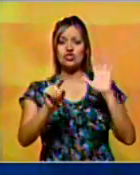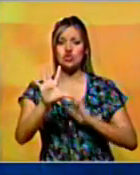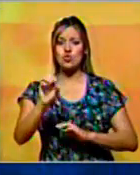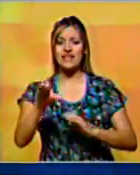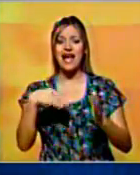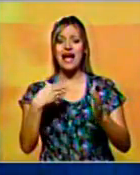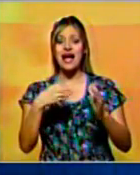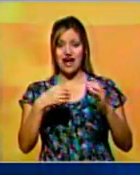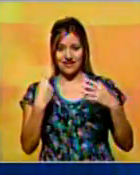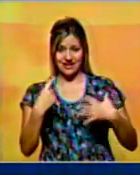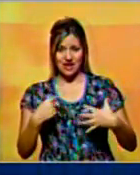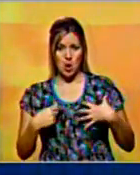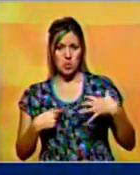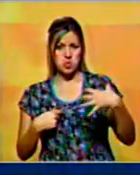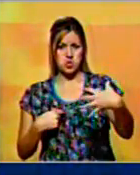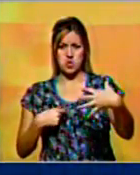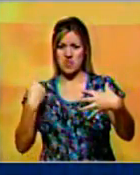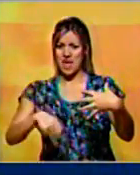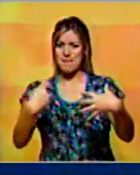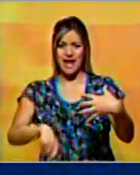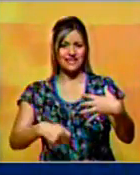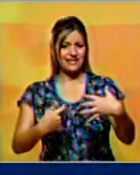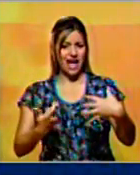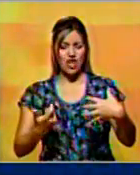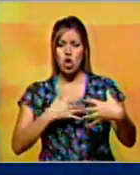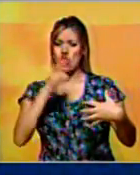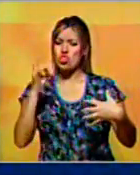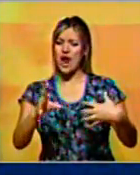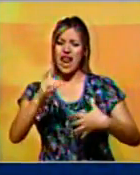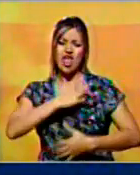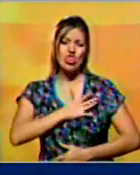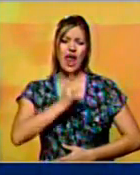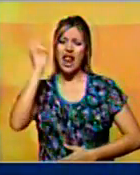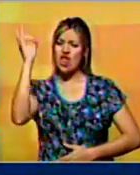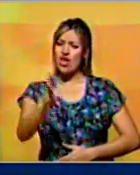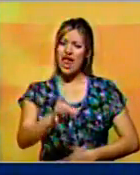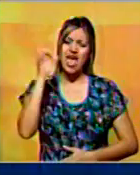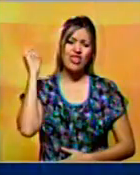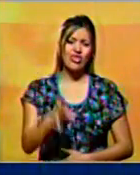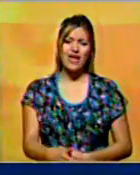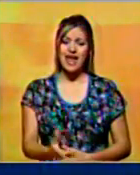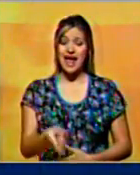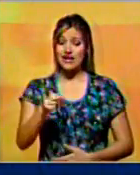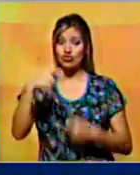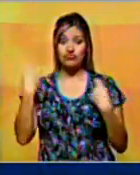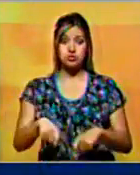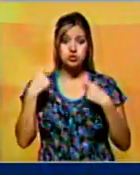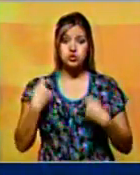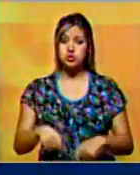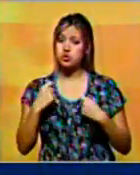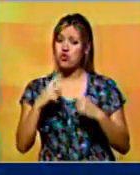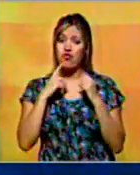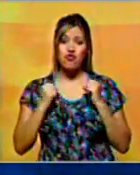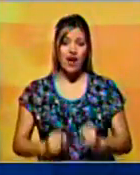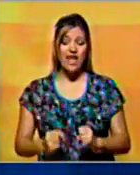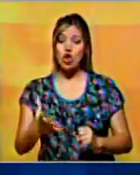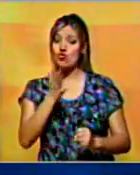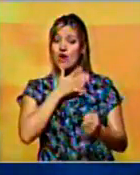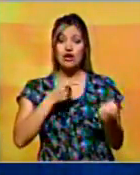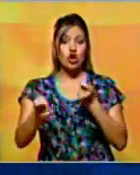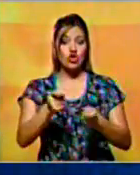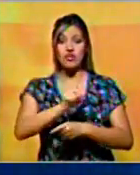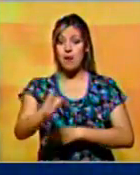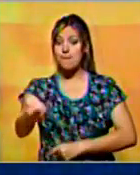650 cc, demasiado grande, y un dolor muy grande. Era un dolor extremadamente grande que no me lo controlaban